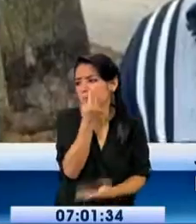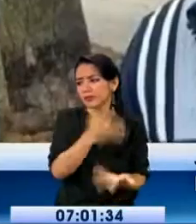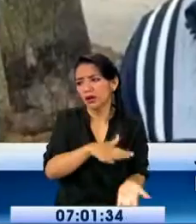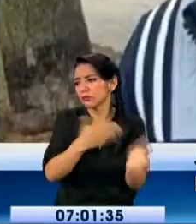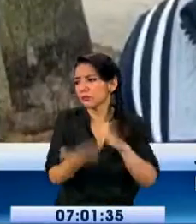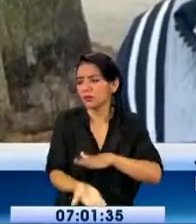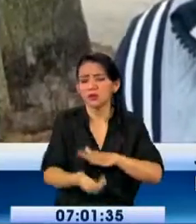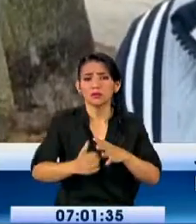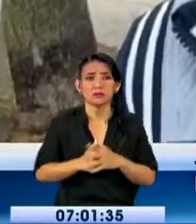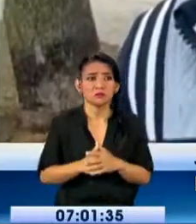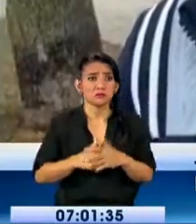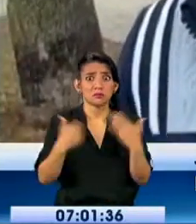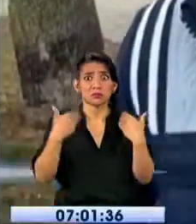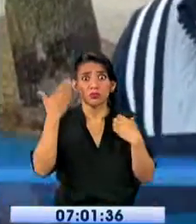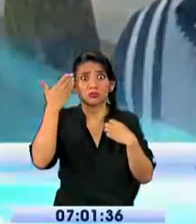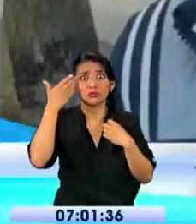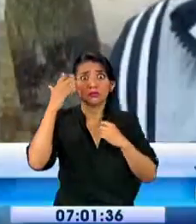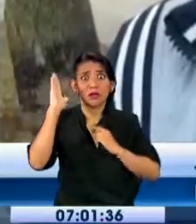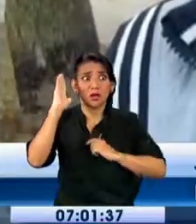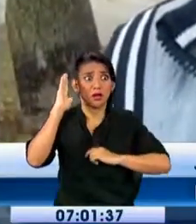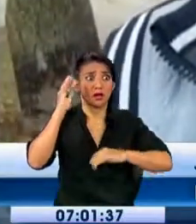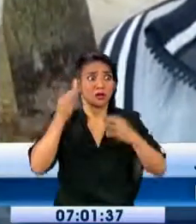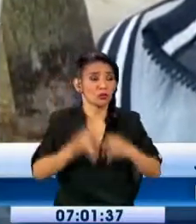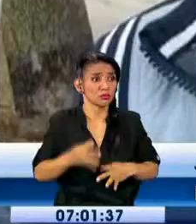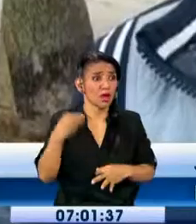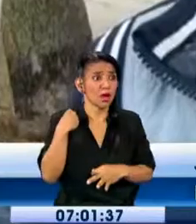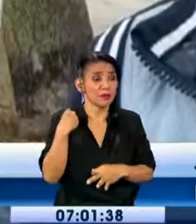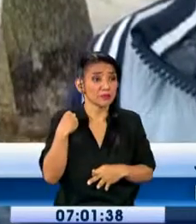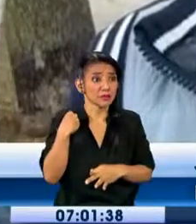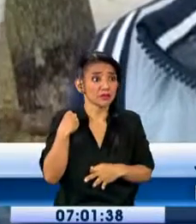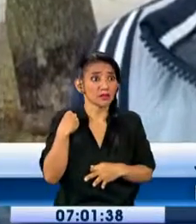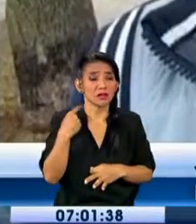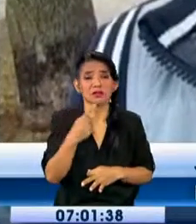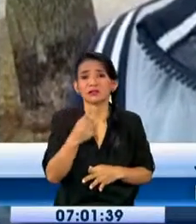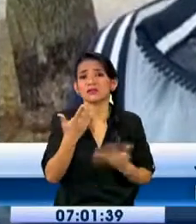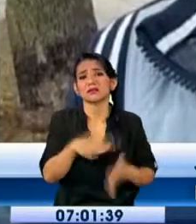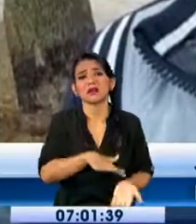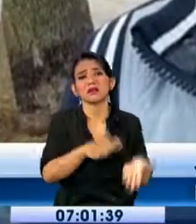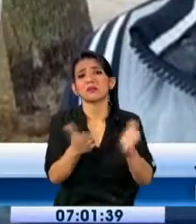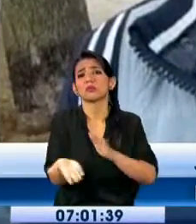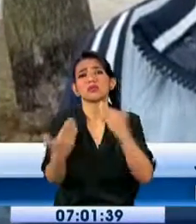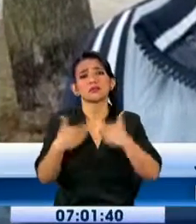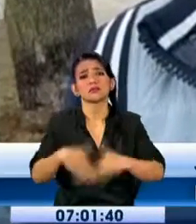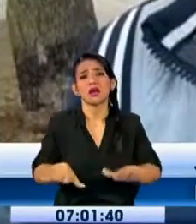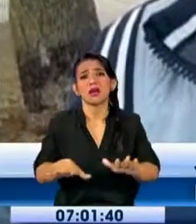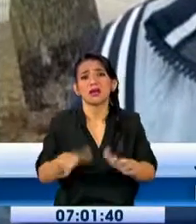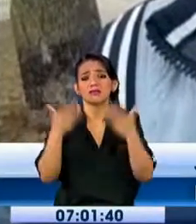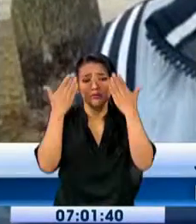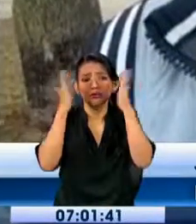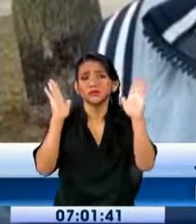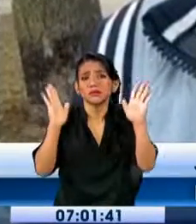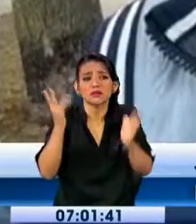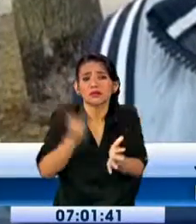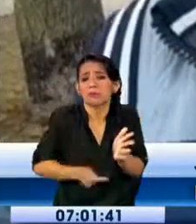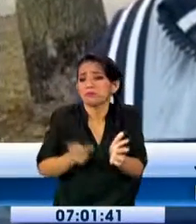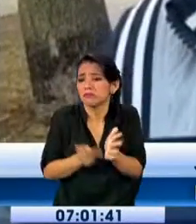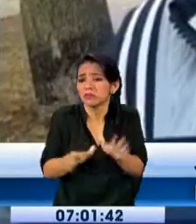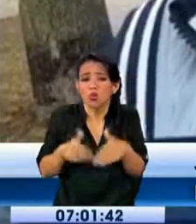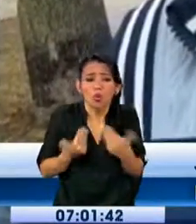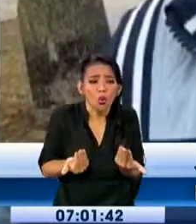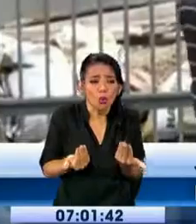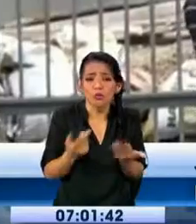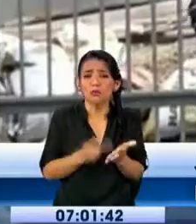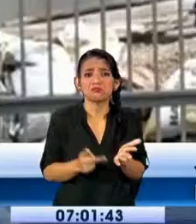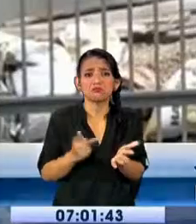qué pasó y cuando me avisan me doy cuenta que ya ha estado fallecido. No sé qué accidente ni cómo,